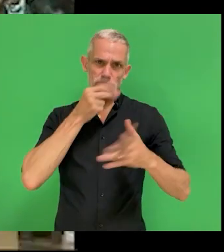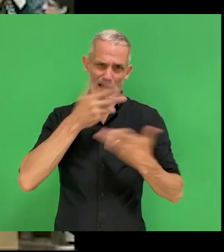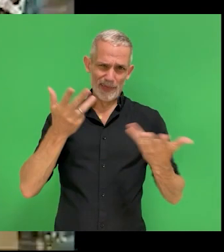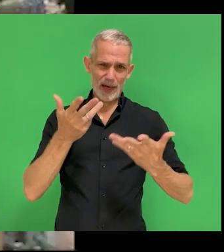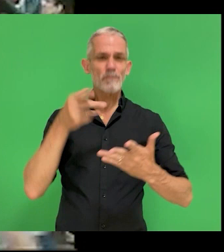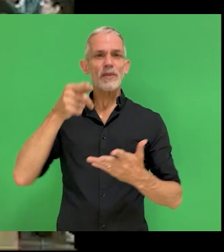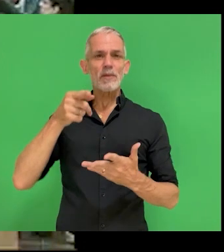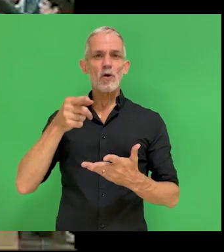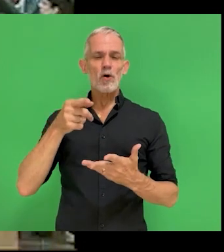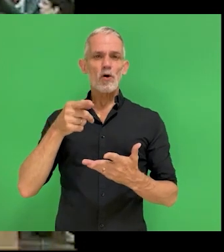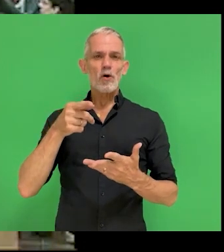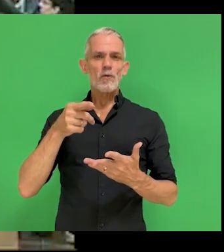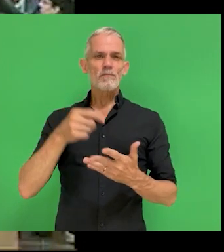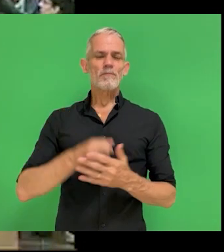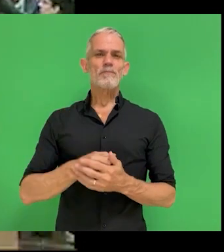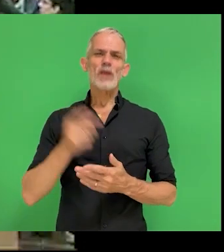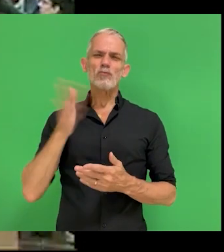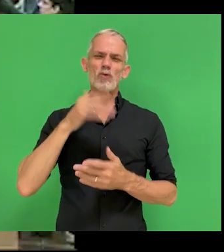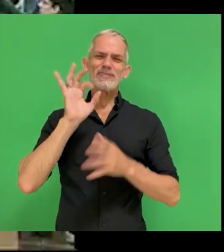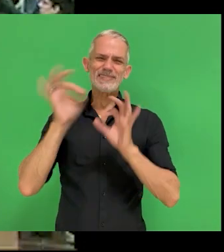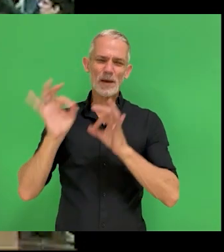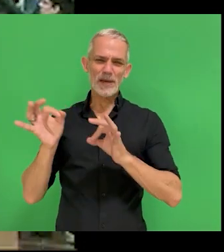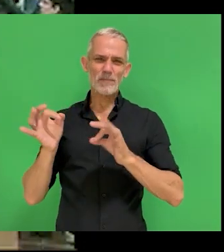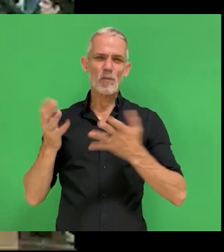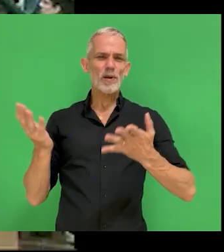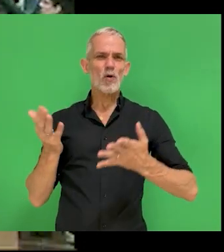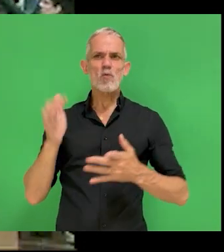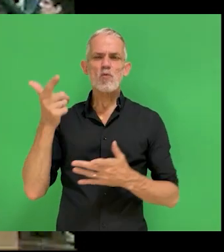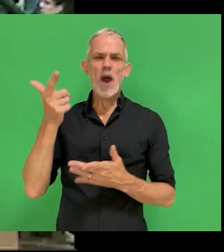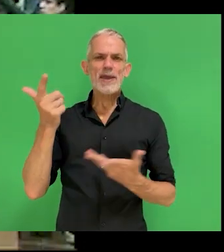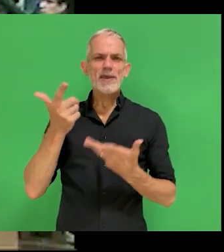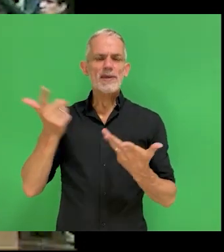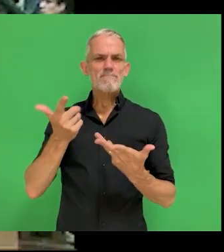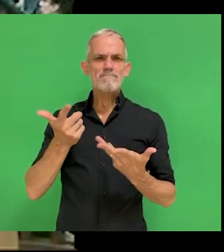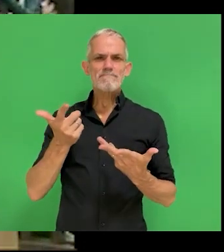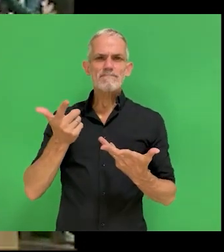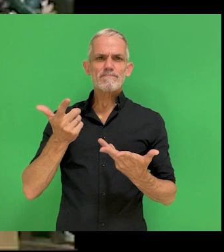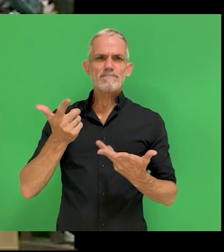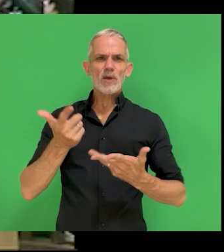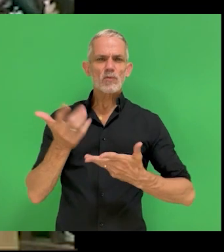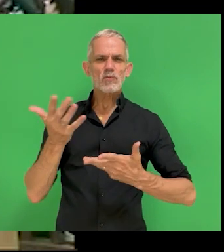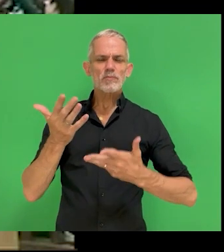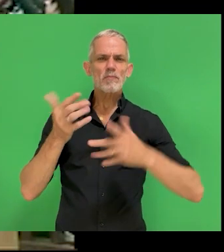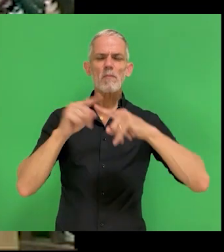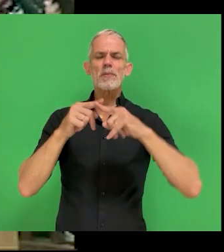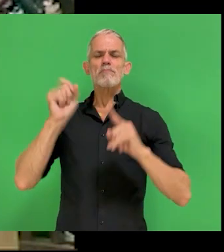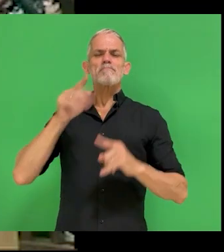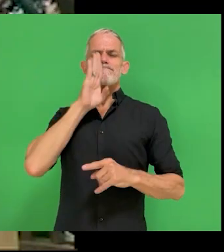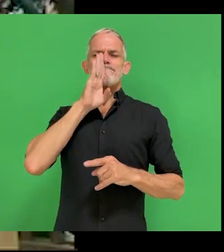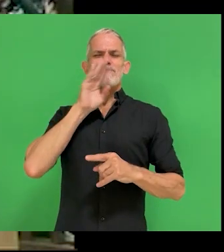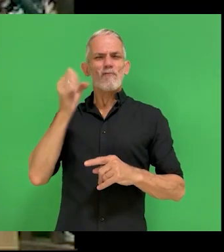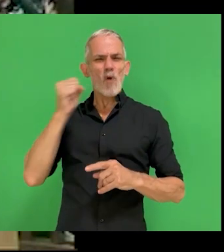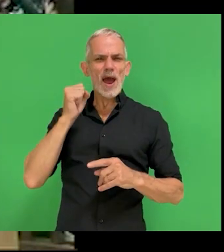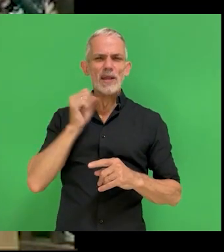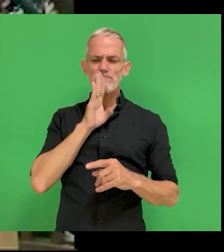ya un poco sabemos, pero no hay, o sea, es una política de silencio que,